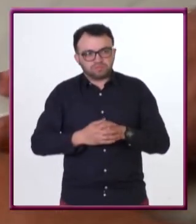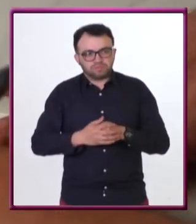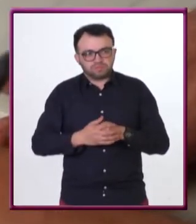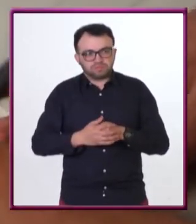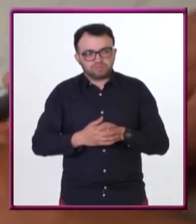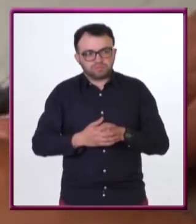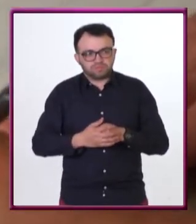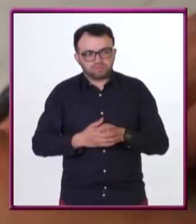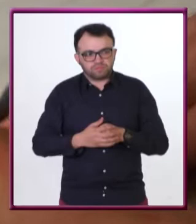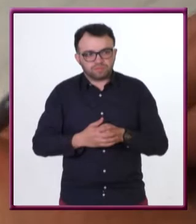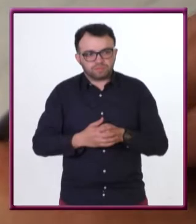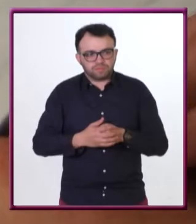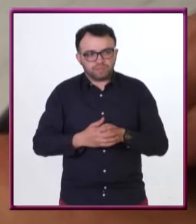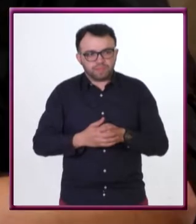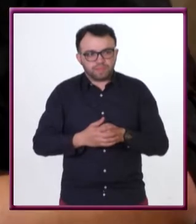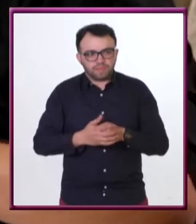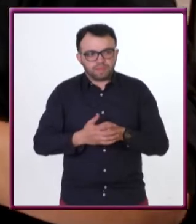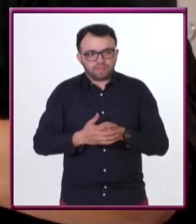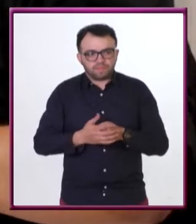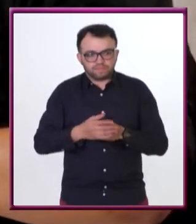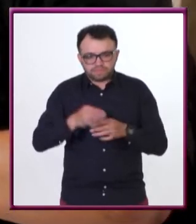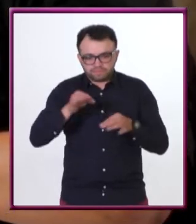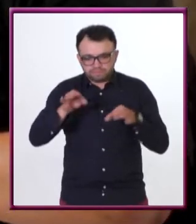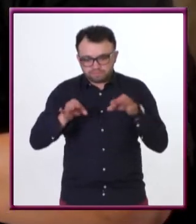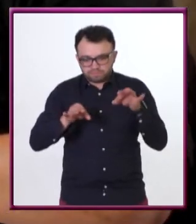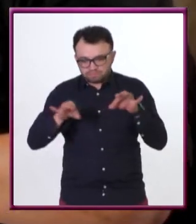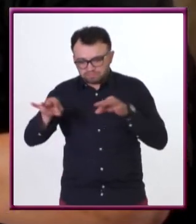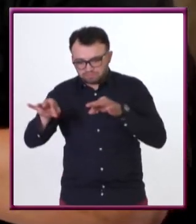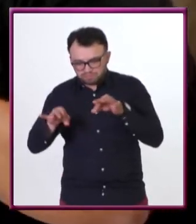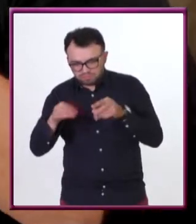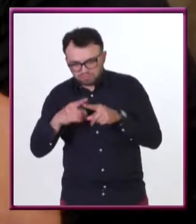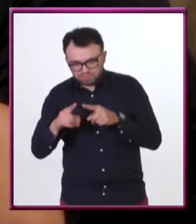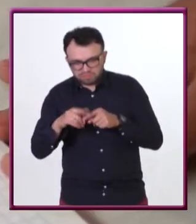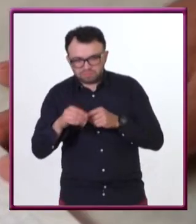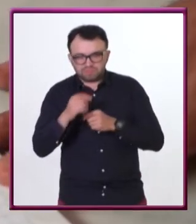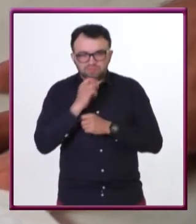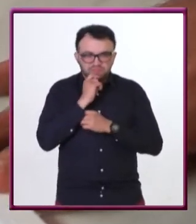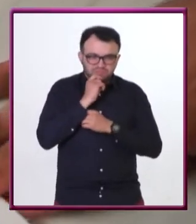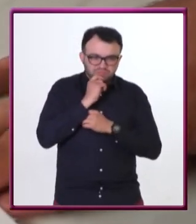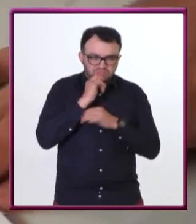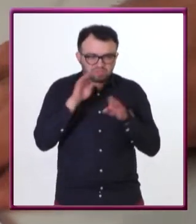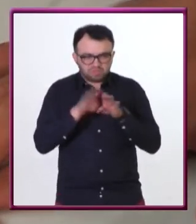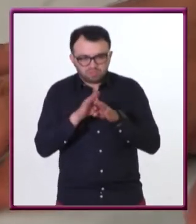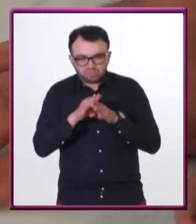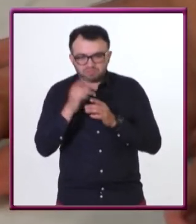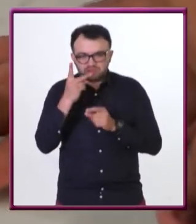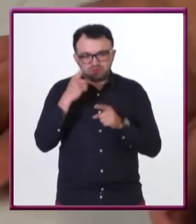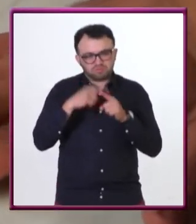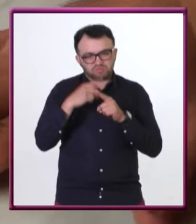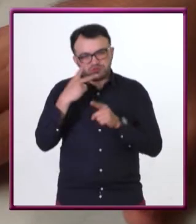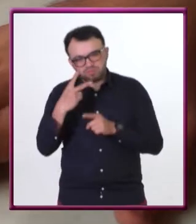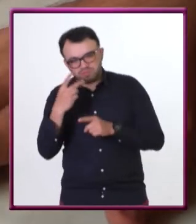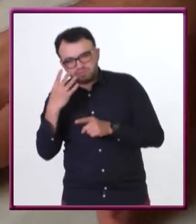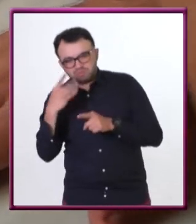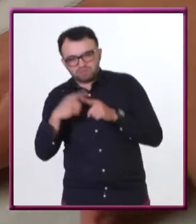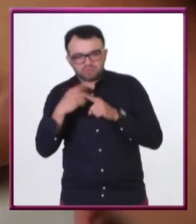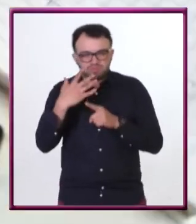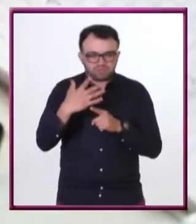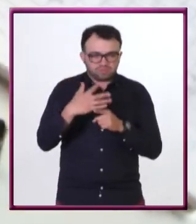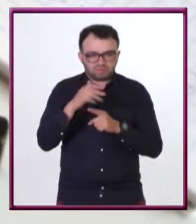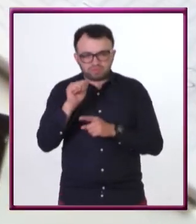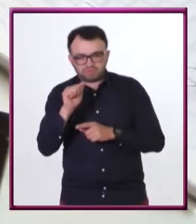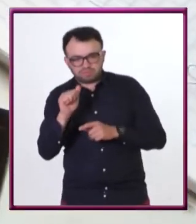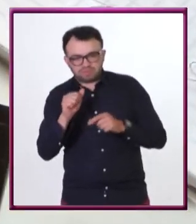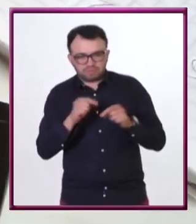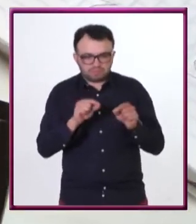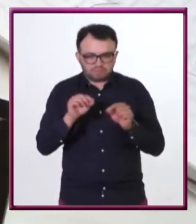4 es 2 a la 3, que es 8, casilla 5 es 2 a la 4, 2 por 2, 4 por 2, 8 por 2,